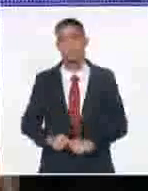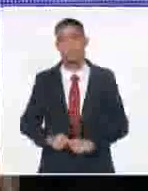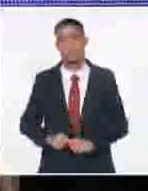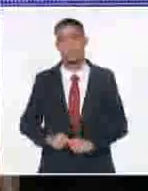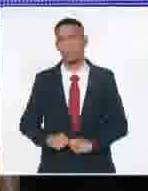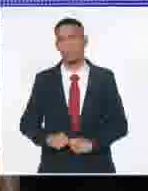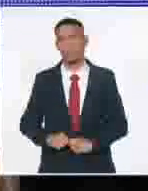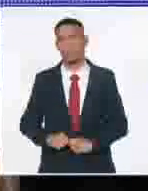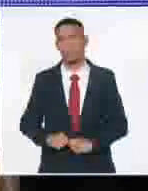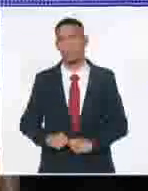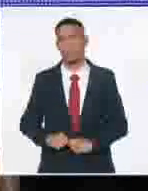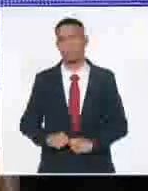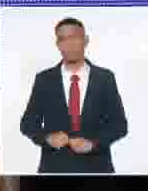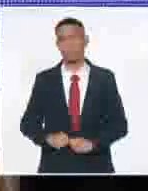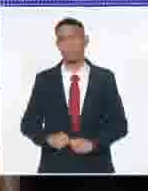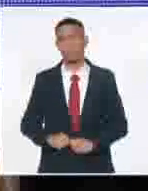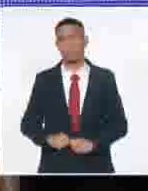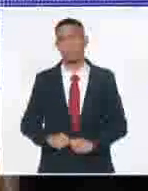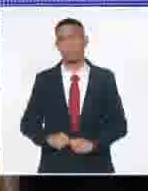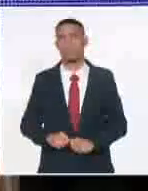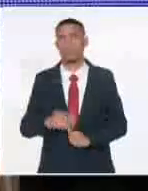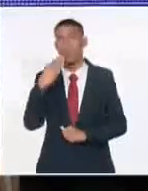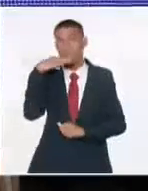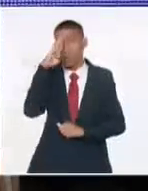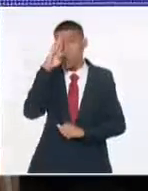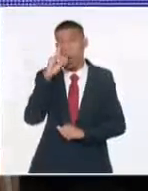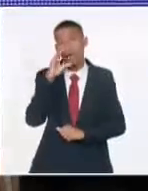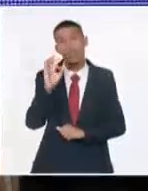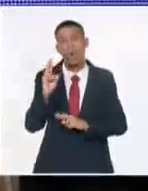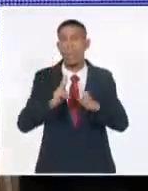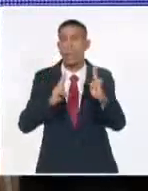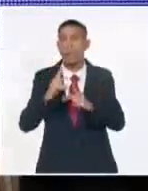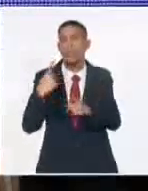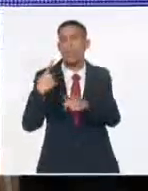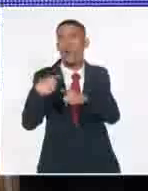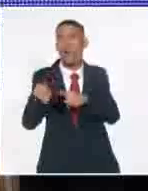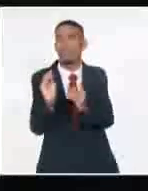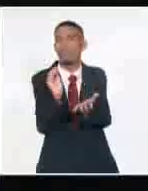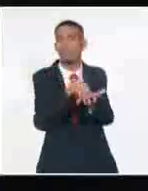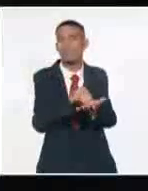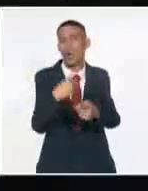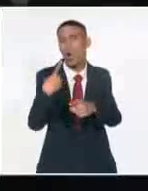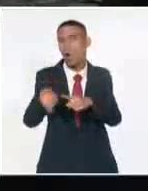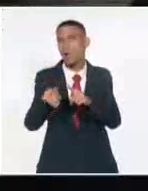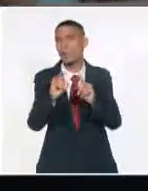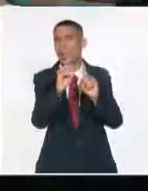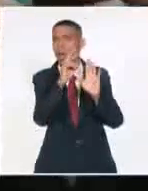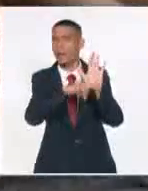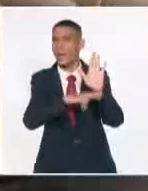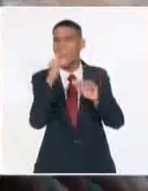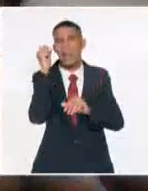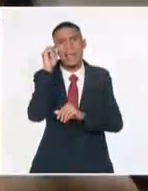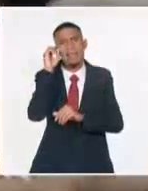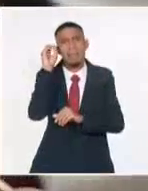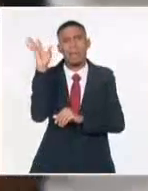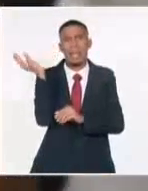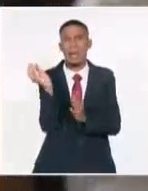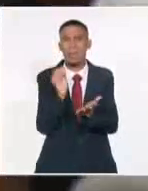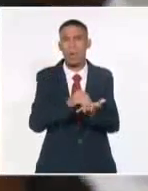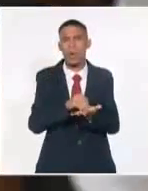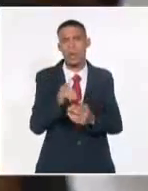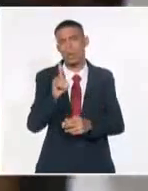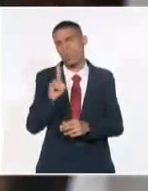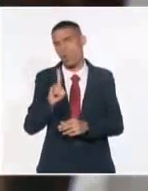antidemocrática de otras reglas que no sean las que se deriven de un proceso intergubernamental,